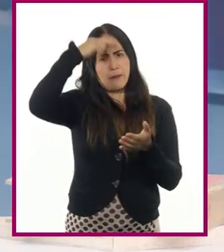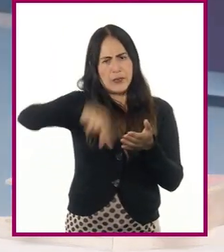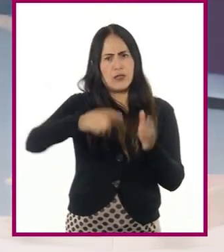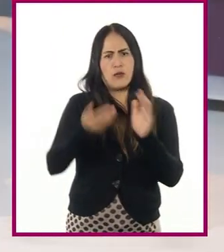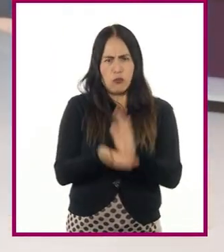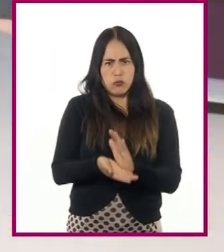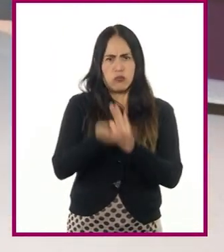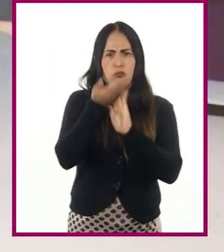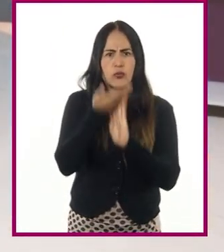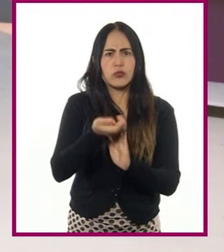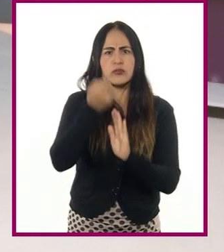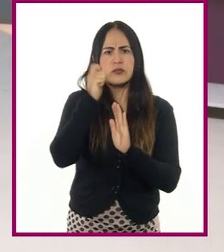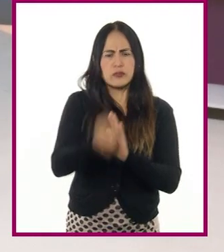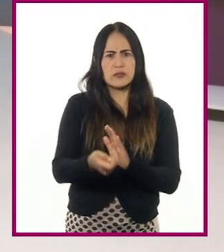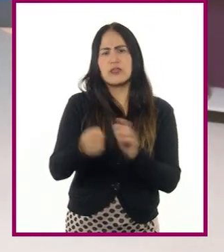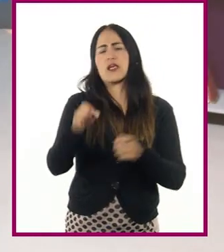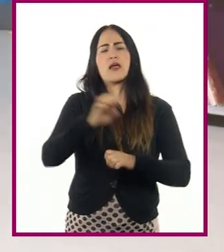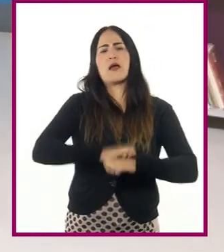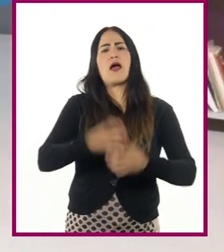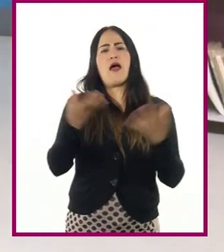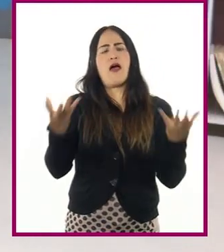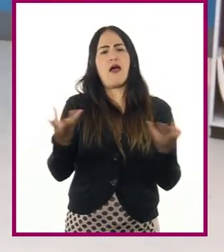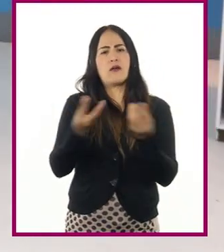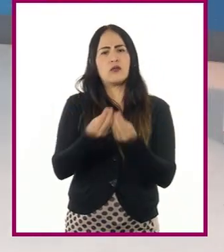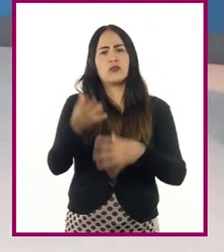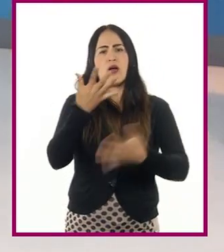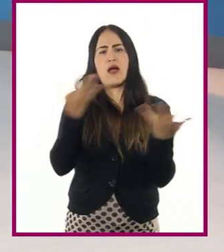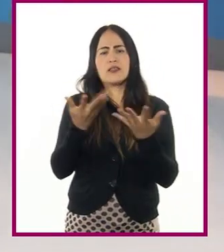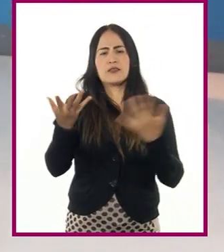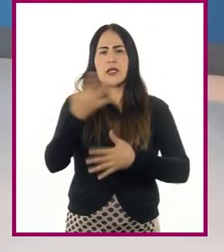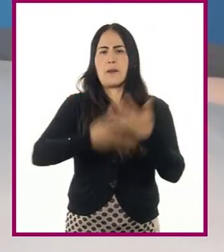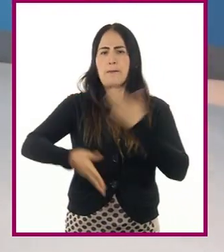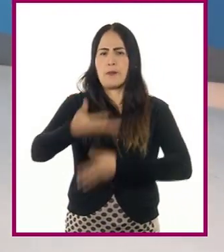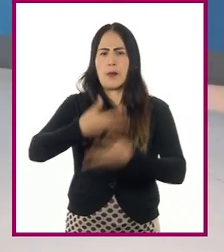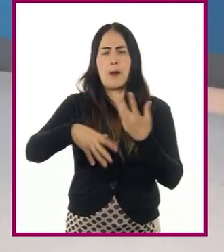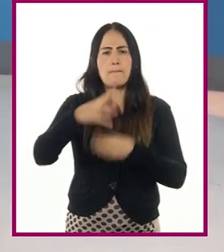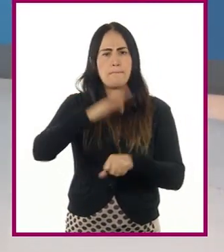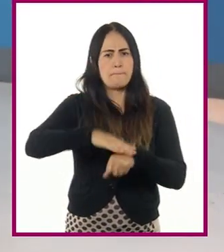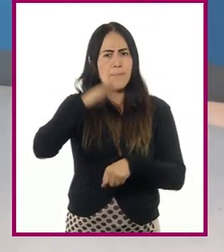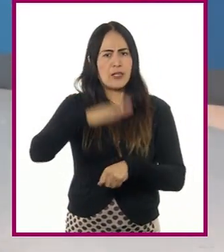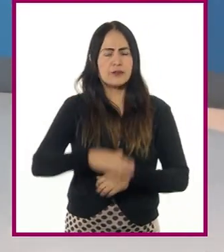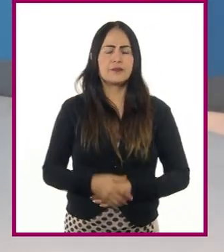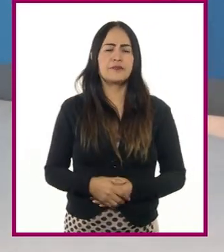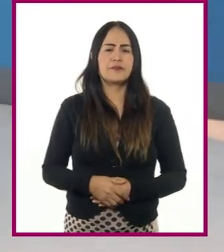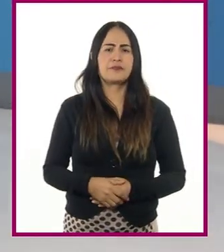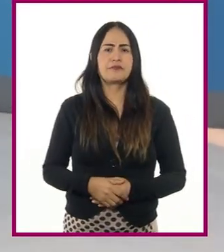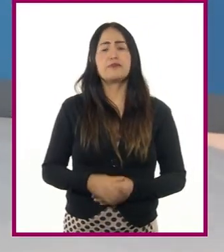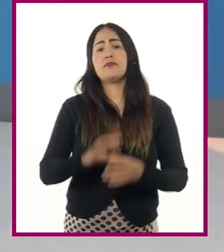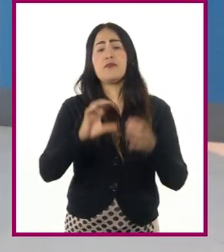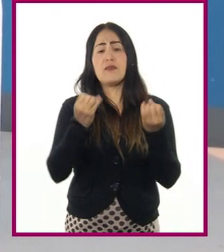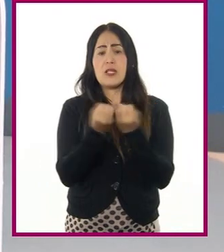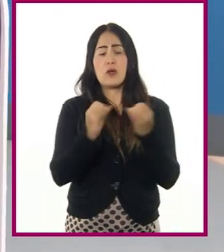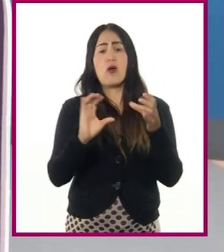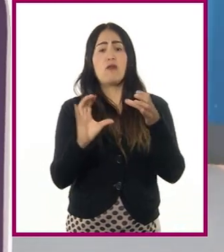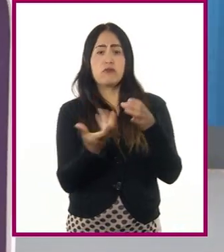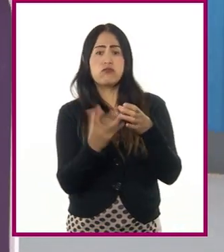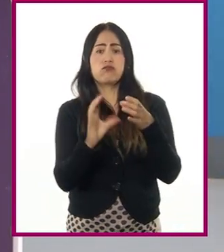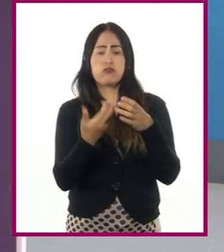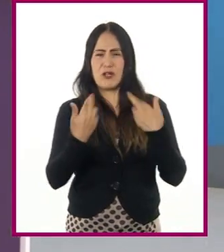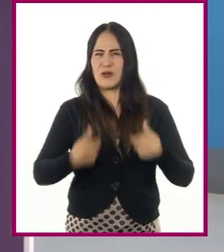la ampliación del mercado interno. A ello habría que sumar las lavadoras,